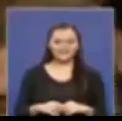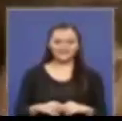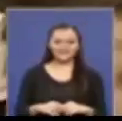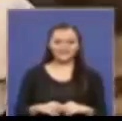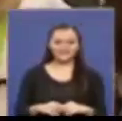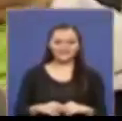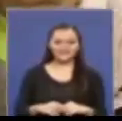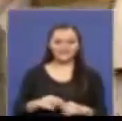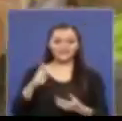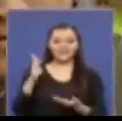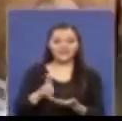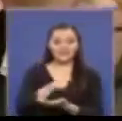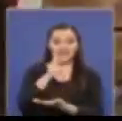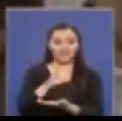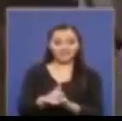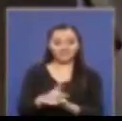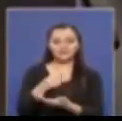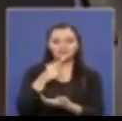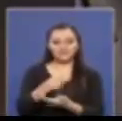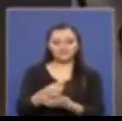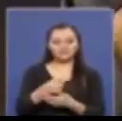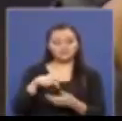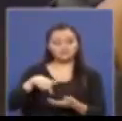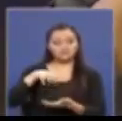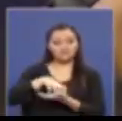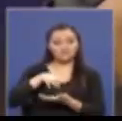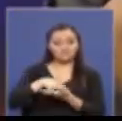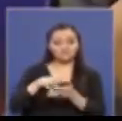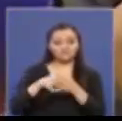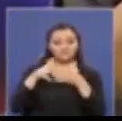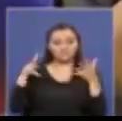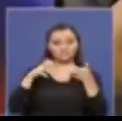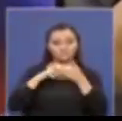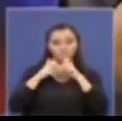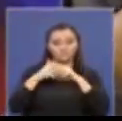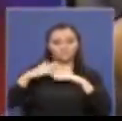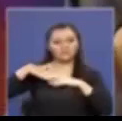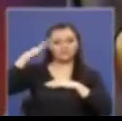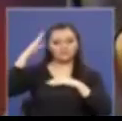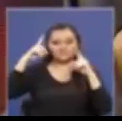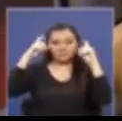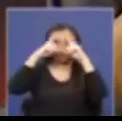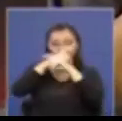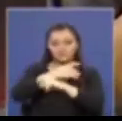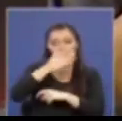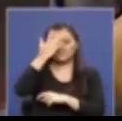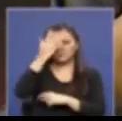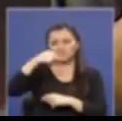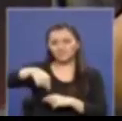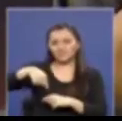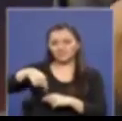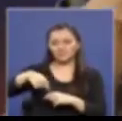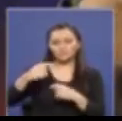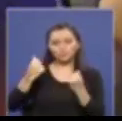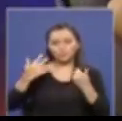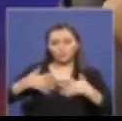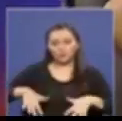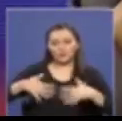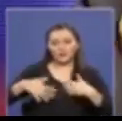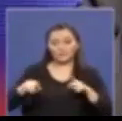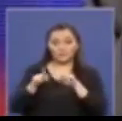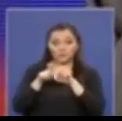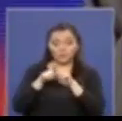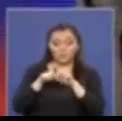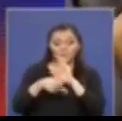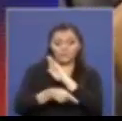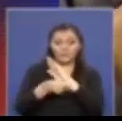Y el Carchi probablemente es la provincia más golpeada por las dificultades, porque tan grave como la caída del